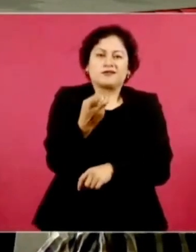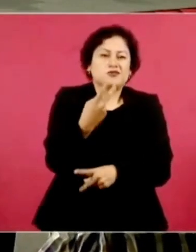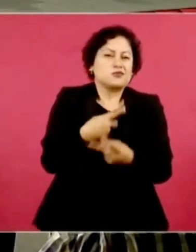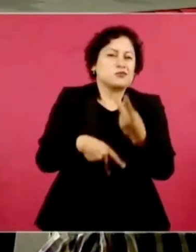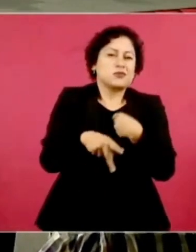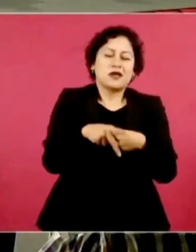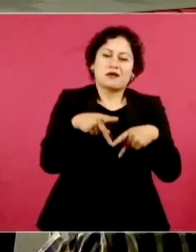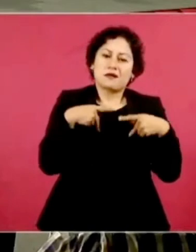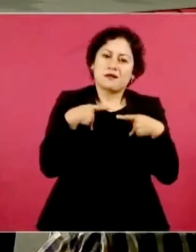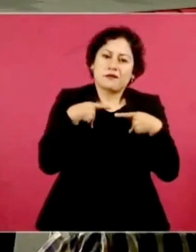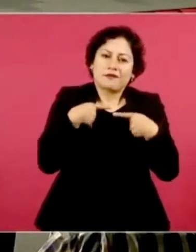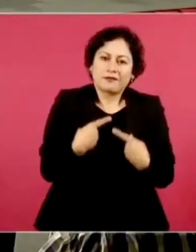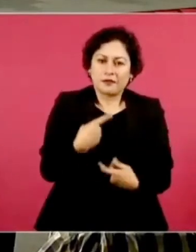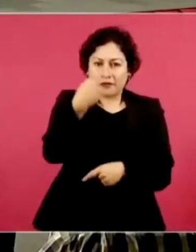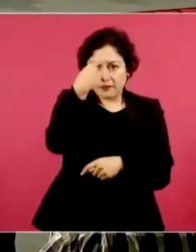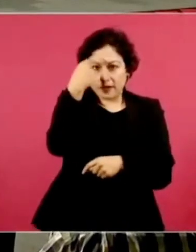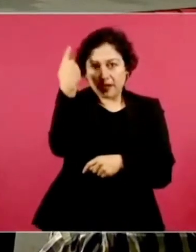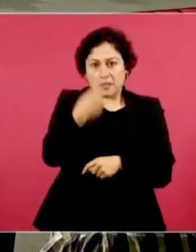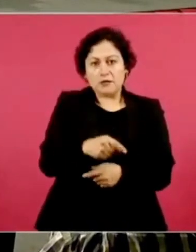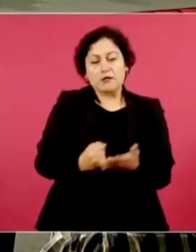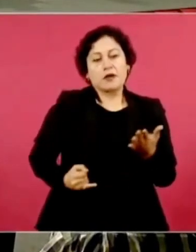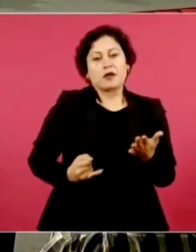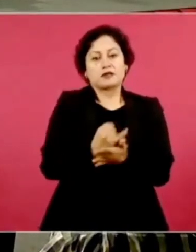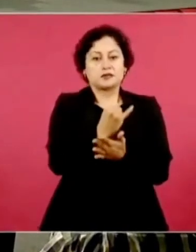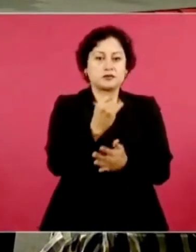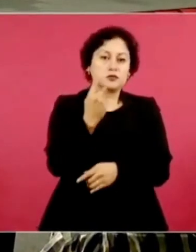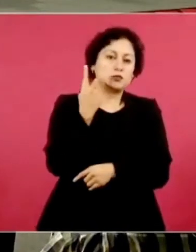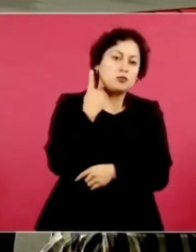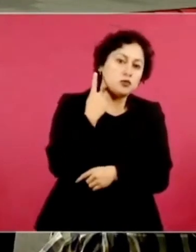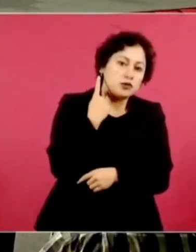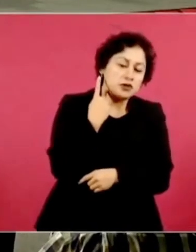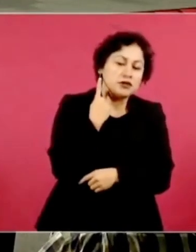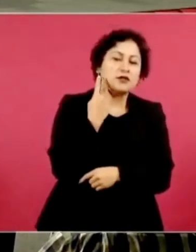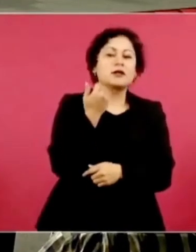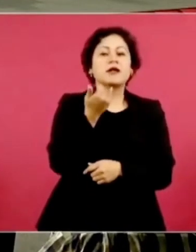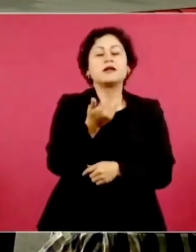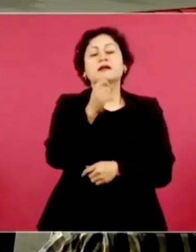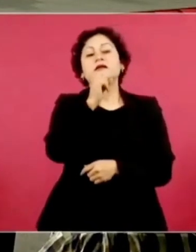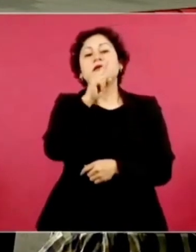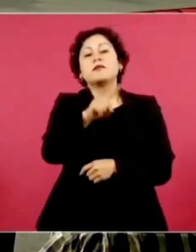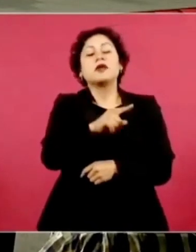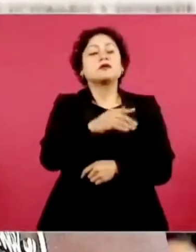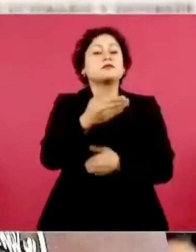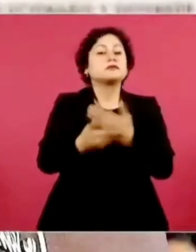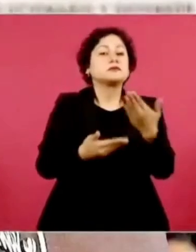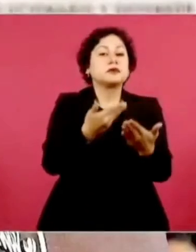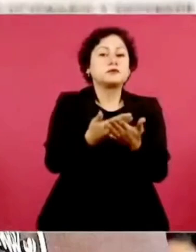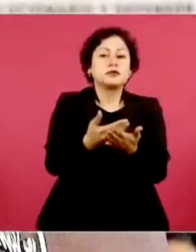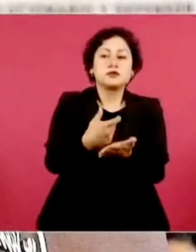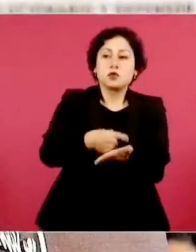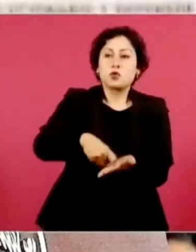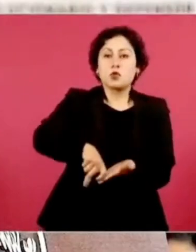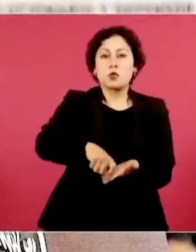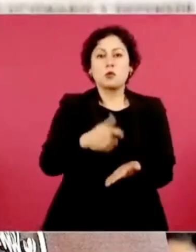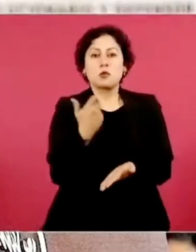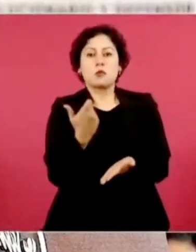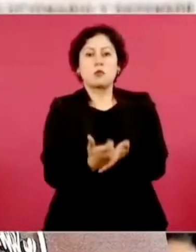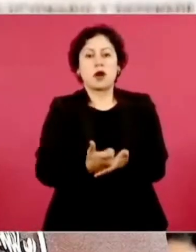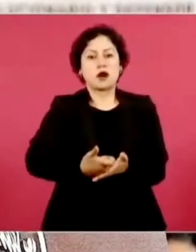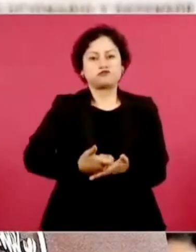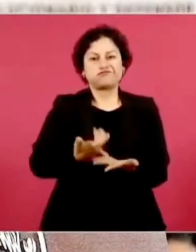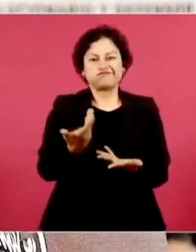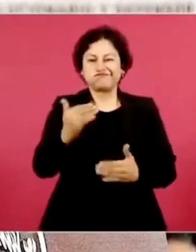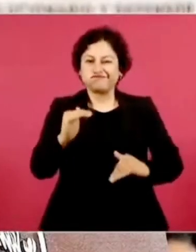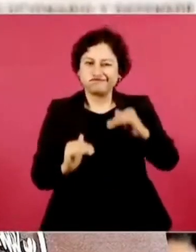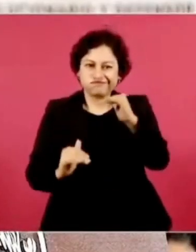vulnerabilidades geopolíticas y fluctuaciones en los precios internacionales. Por ello,